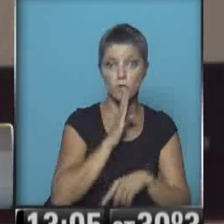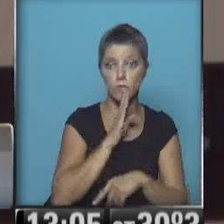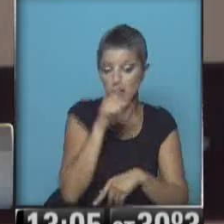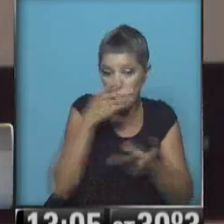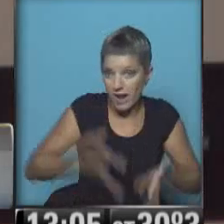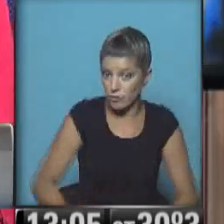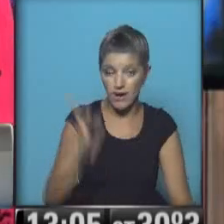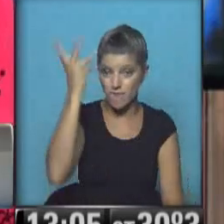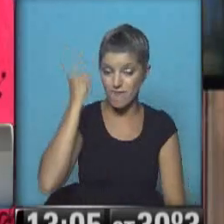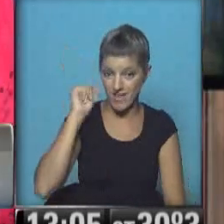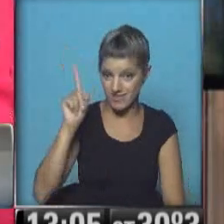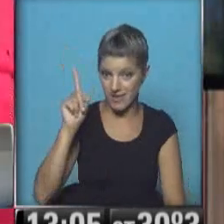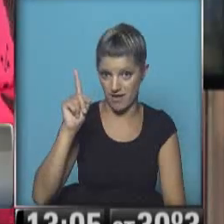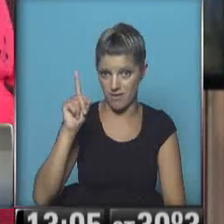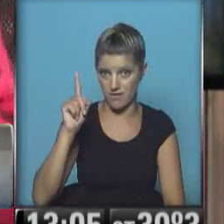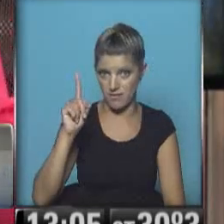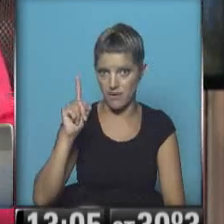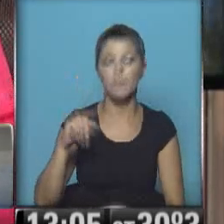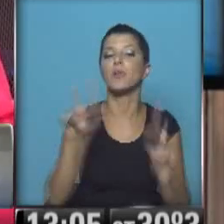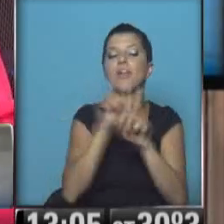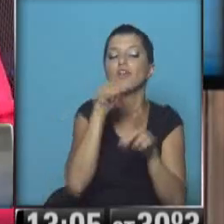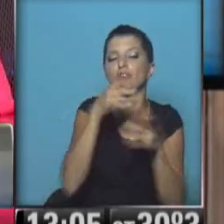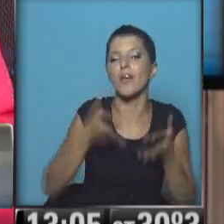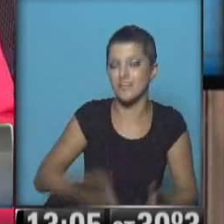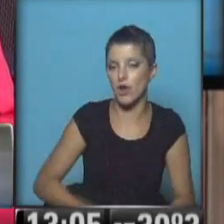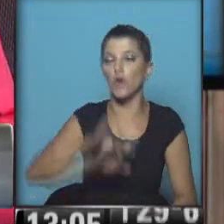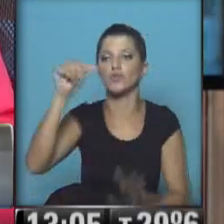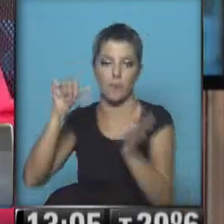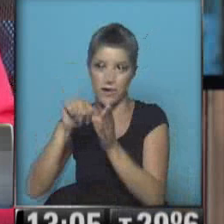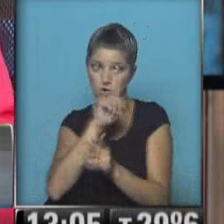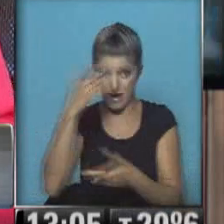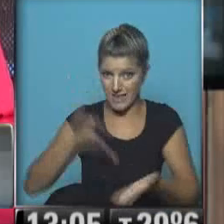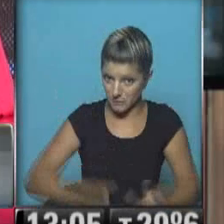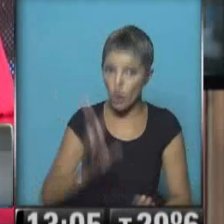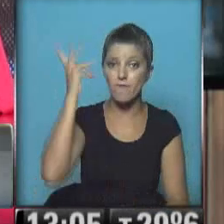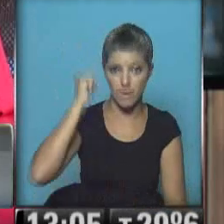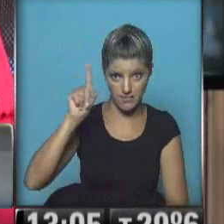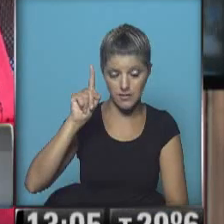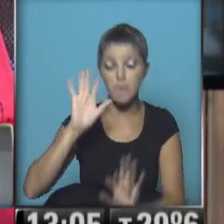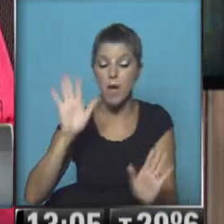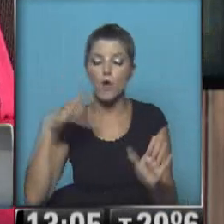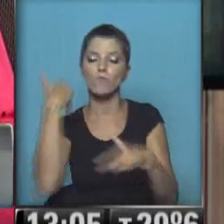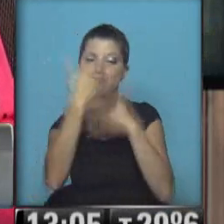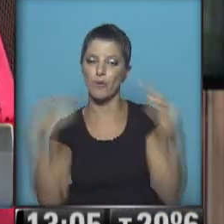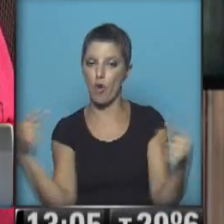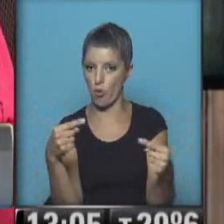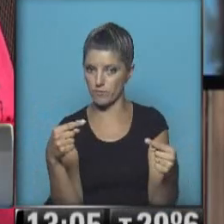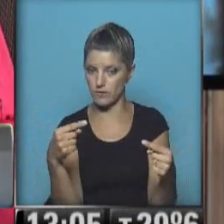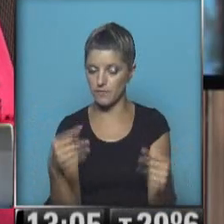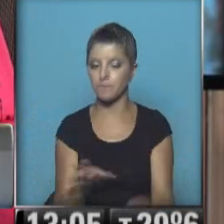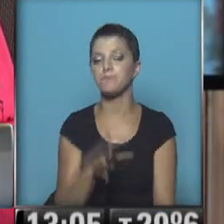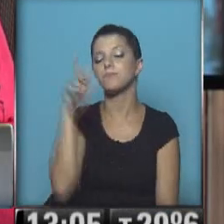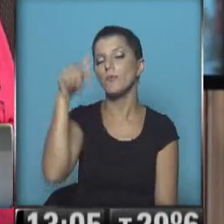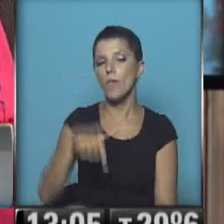son musulmanes franceses, no son ni siquiera extranjeros. Y como decimos en nuestro programa